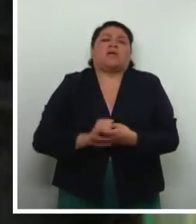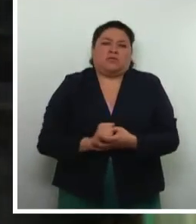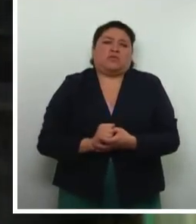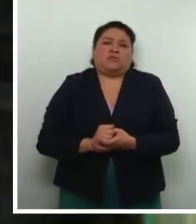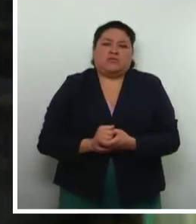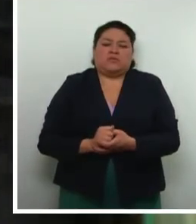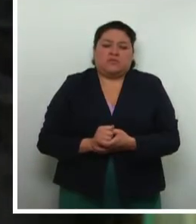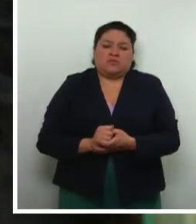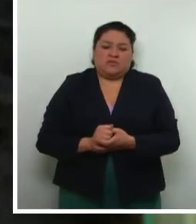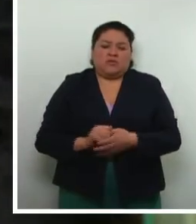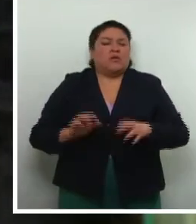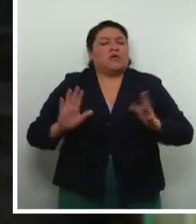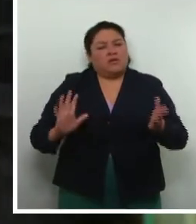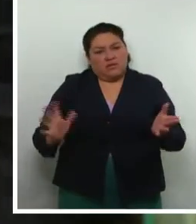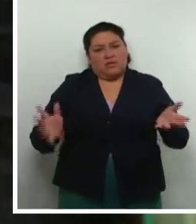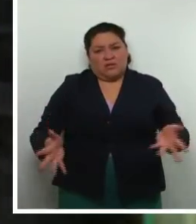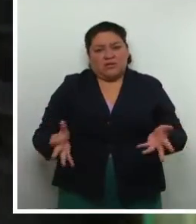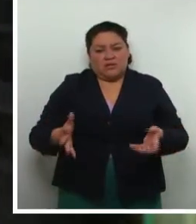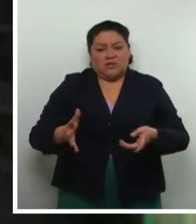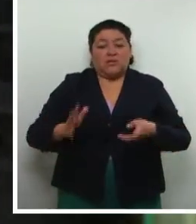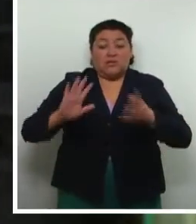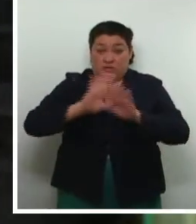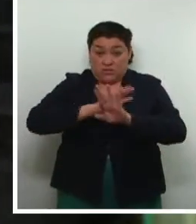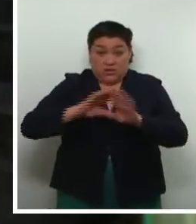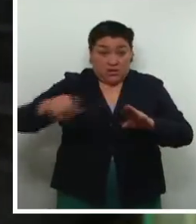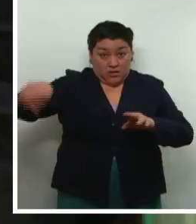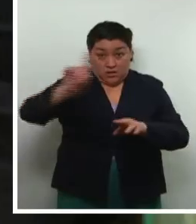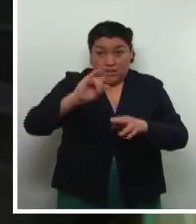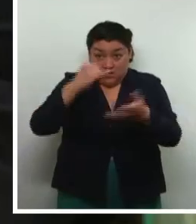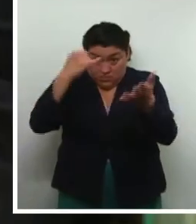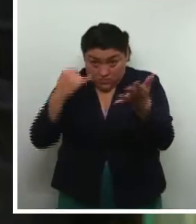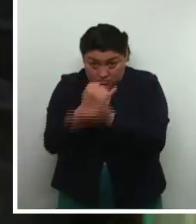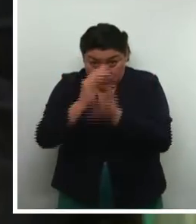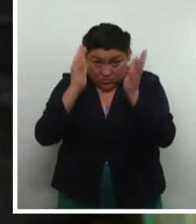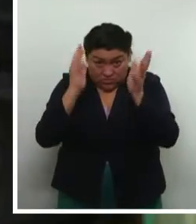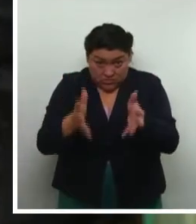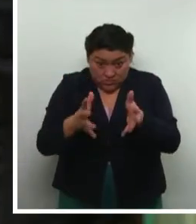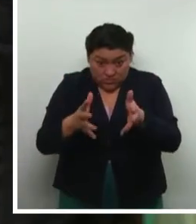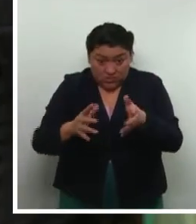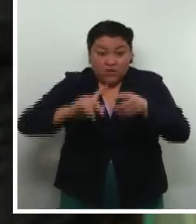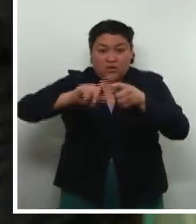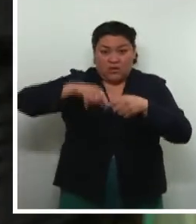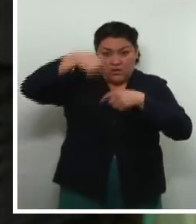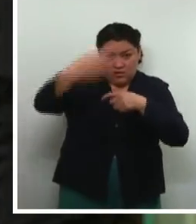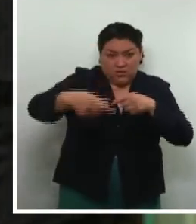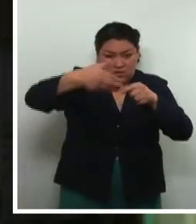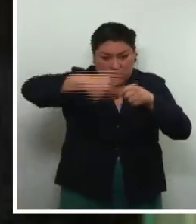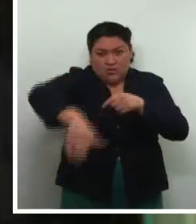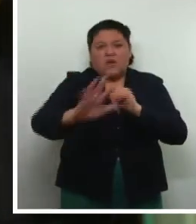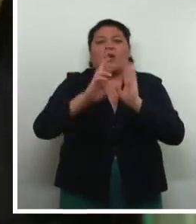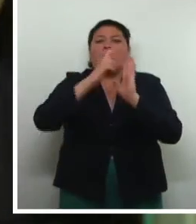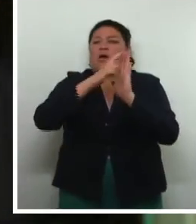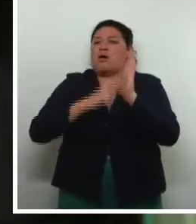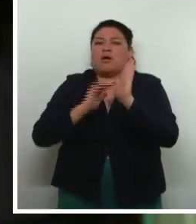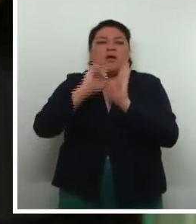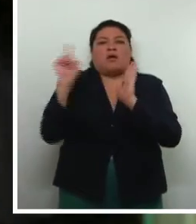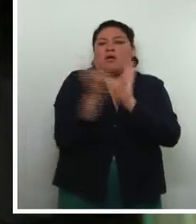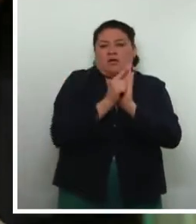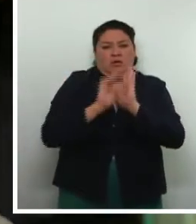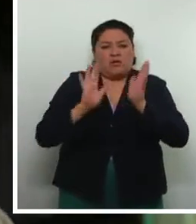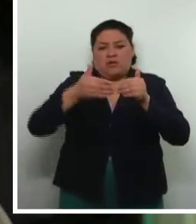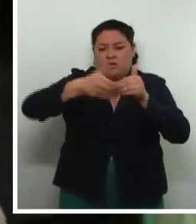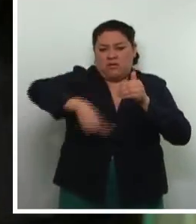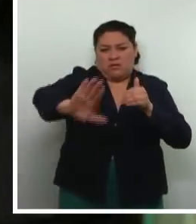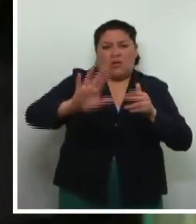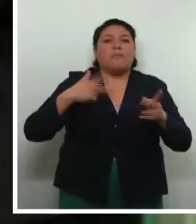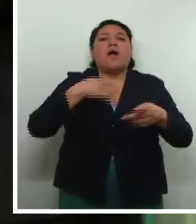Y podemos entonces, a partir, digamos, de esa decisión, construir una regla que se pueda emitir al